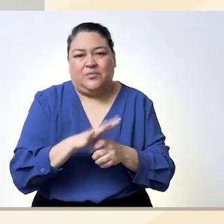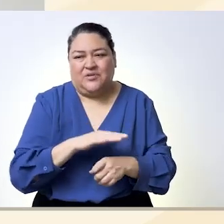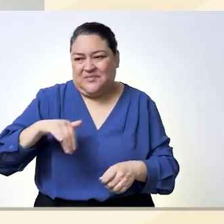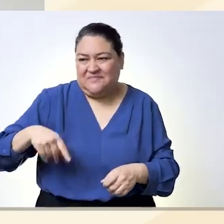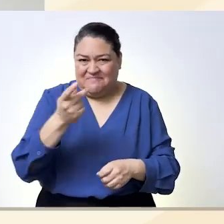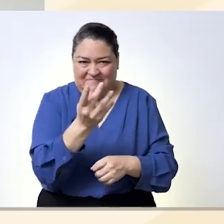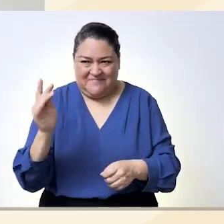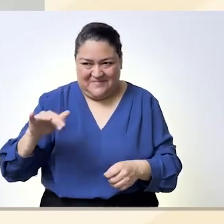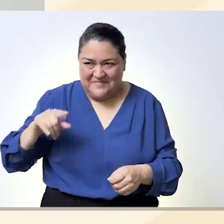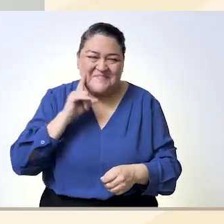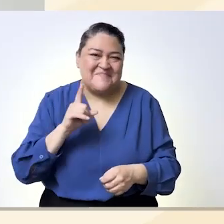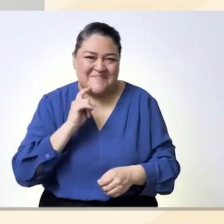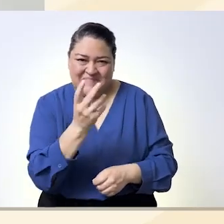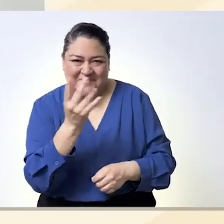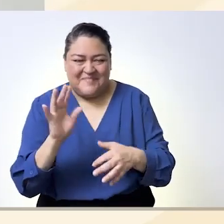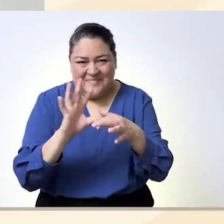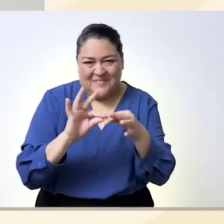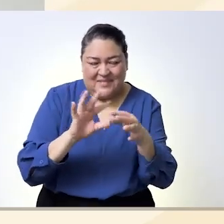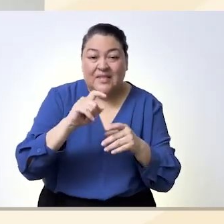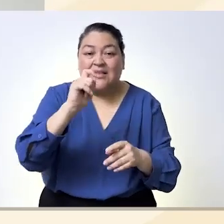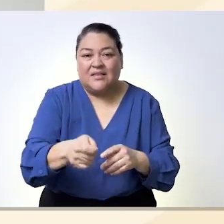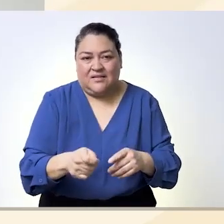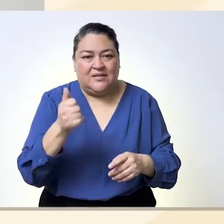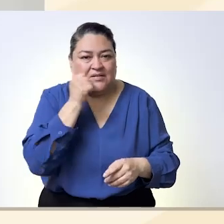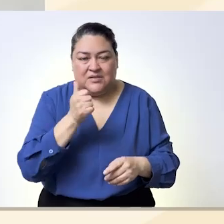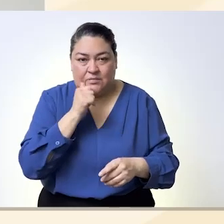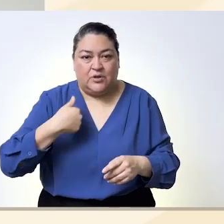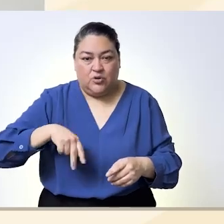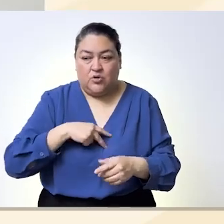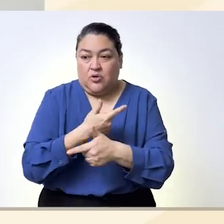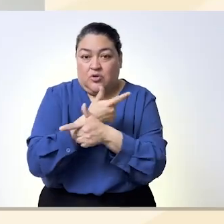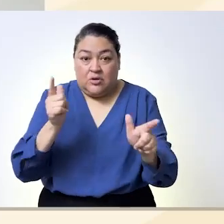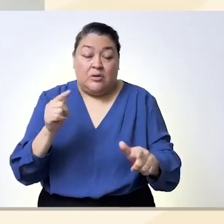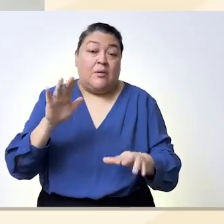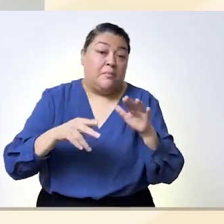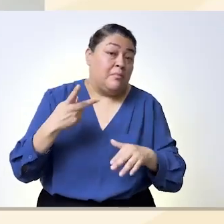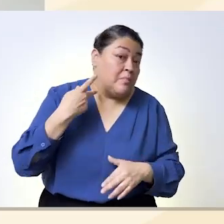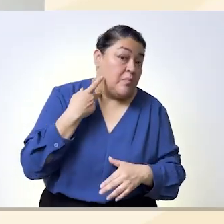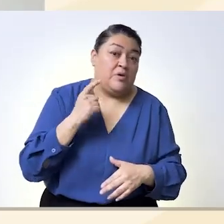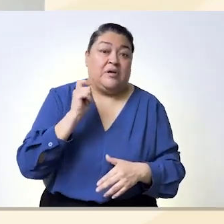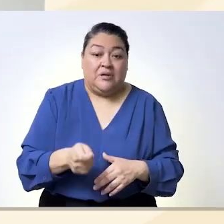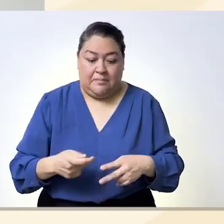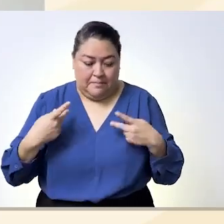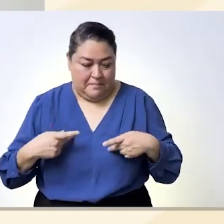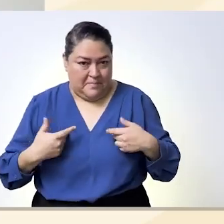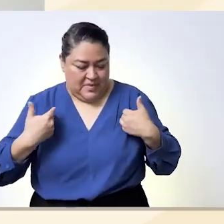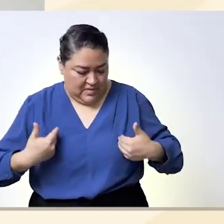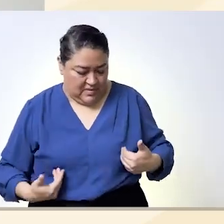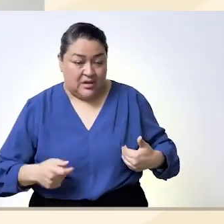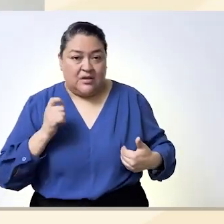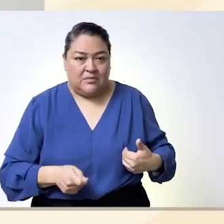que ver mucho con el valor crítico, la posición política, la primera persona. Se nos está acabando el tiempo, pero todavía nos